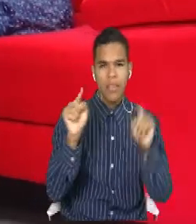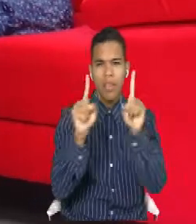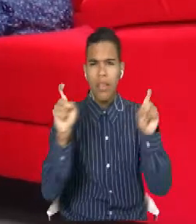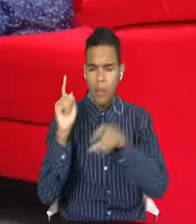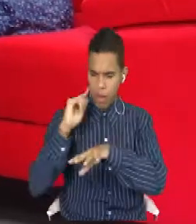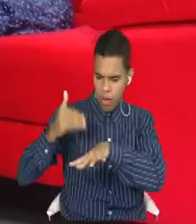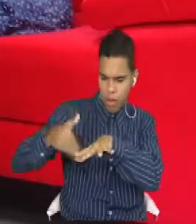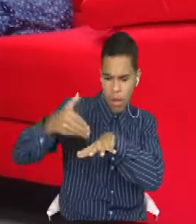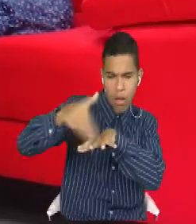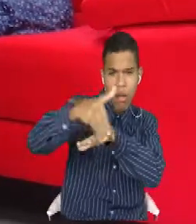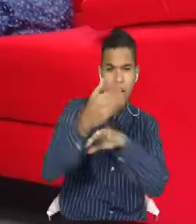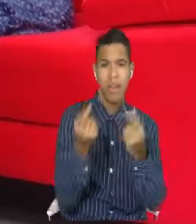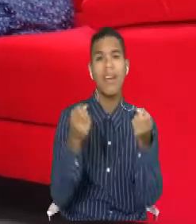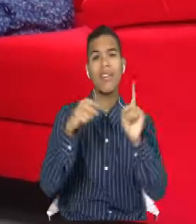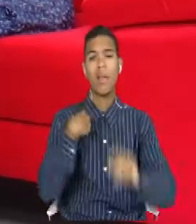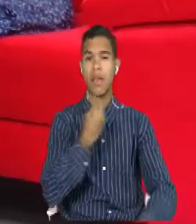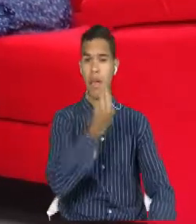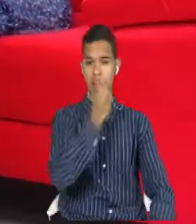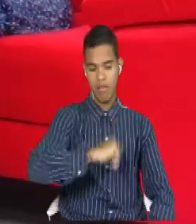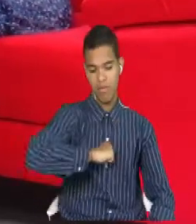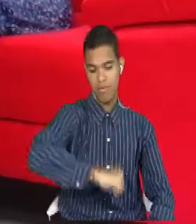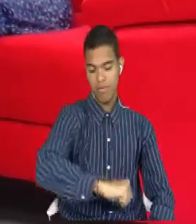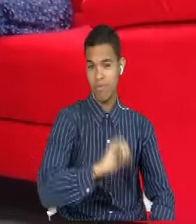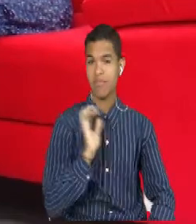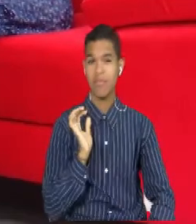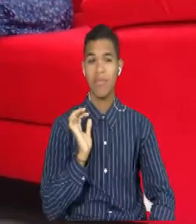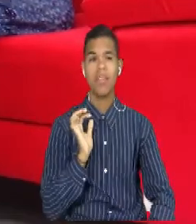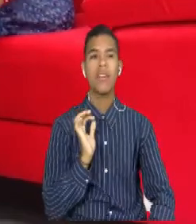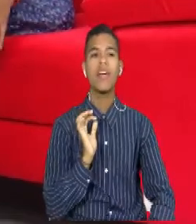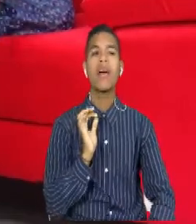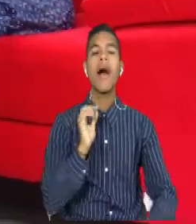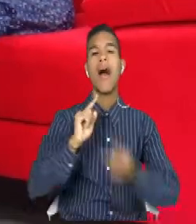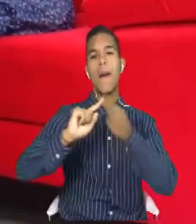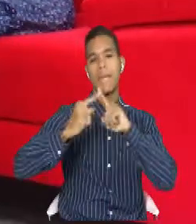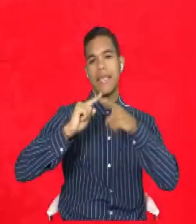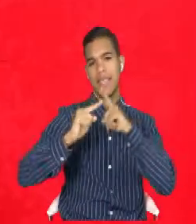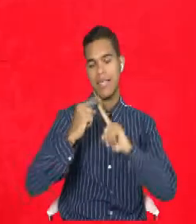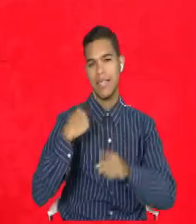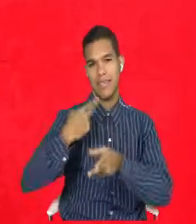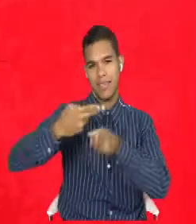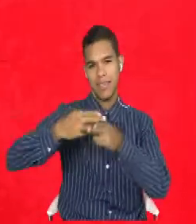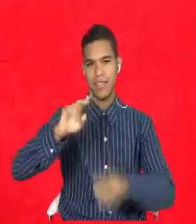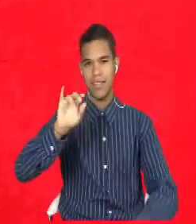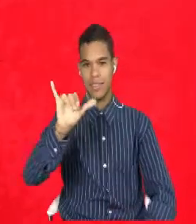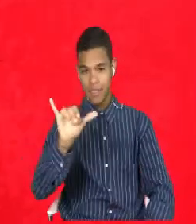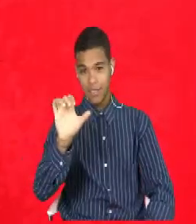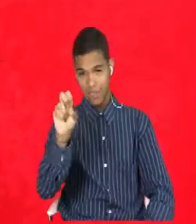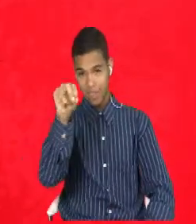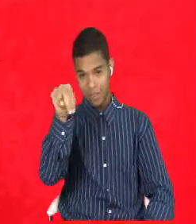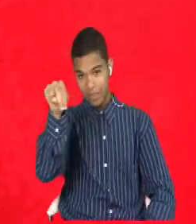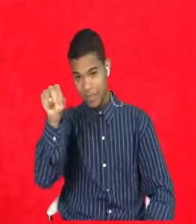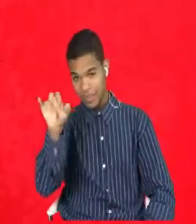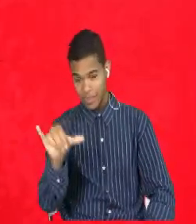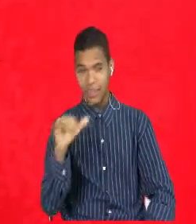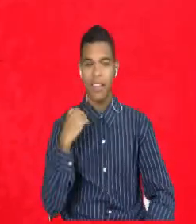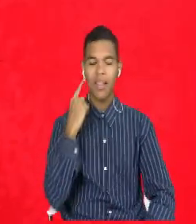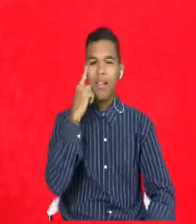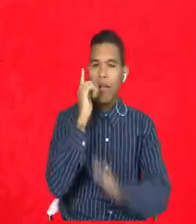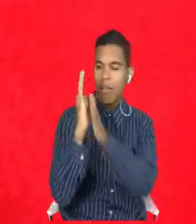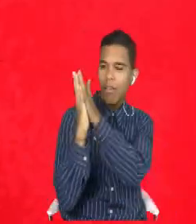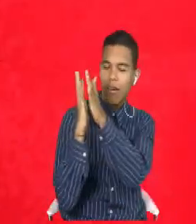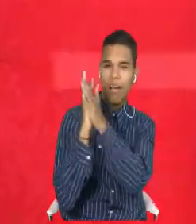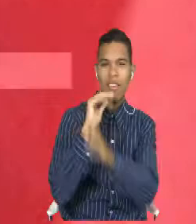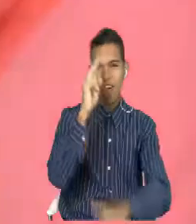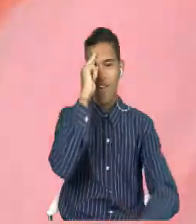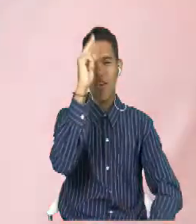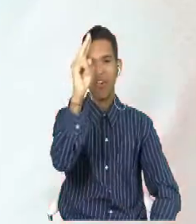sobre alimentación saludable. Entonces nos vamos para donde una gran amiga nuestra que se llama Jenny, ella nos tiene ahí el snack saludable del día. Hola,